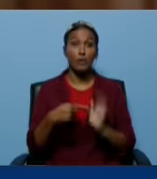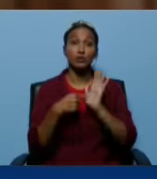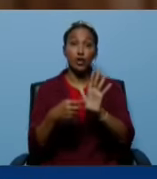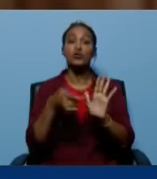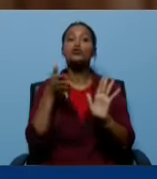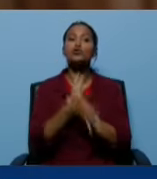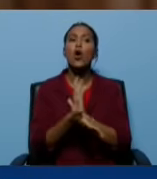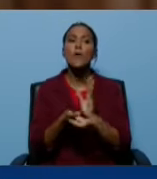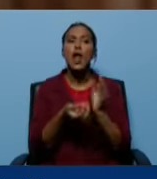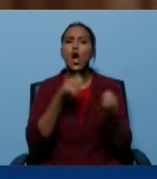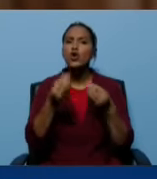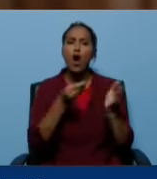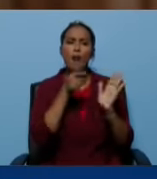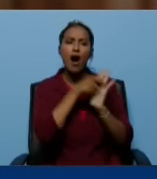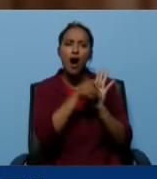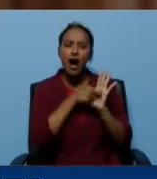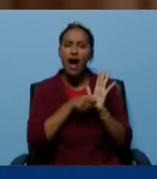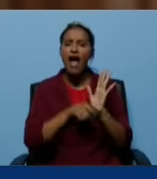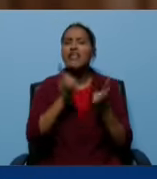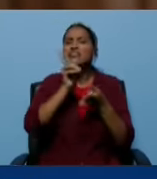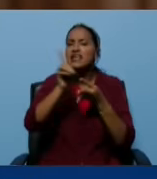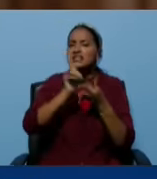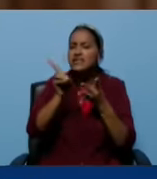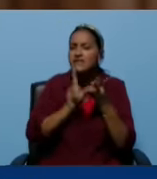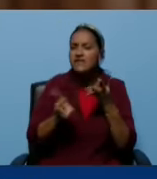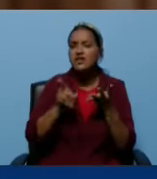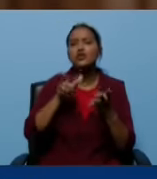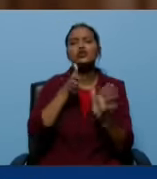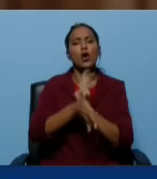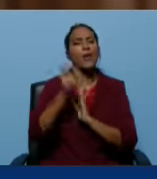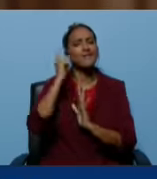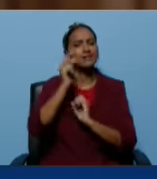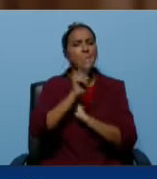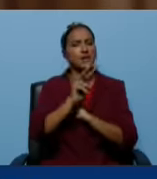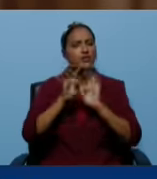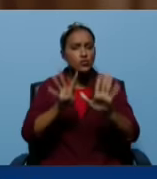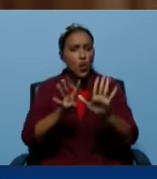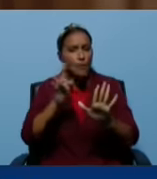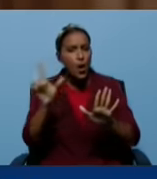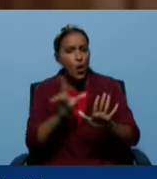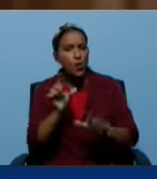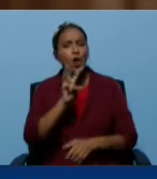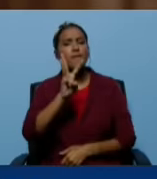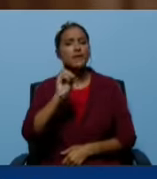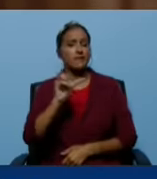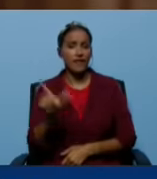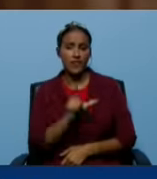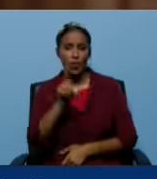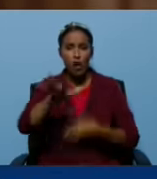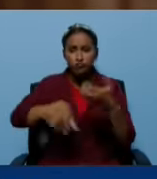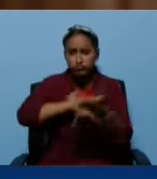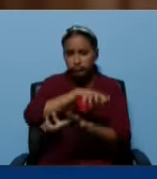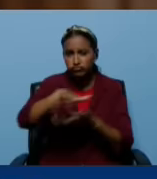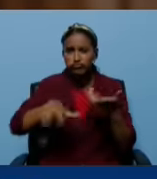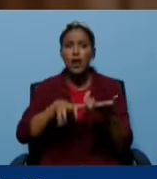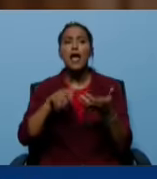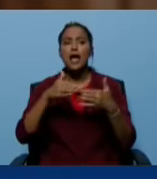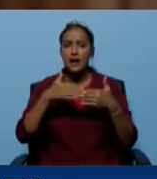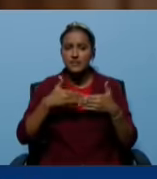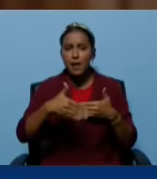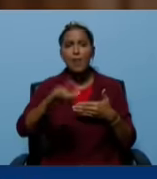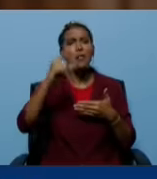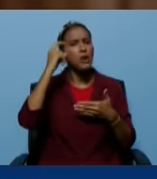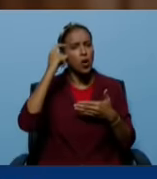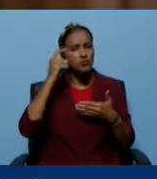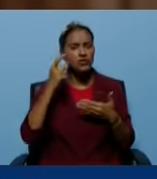violentas que trataron algunos grupos el día 29 y 30 de julio, bueno, y cómo se restableció la paz, y precisamente esa paz